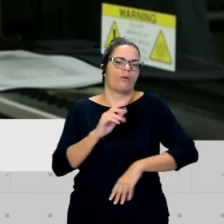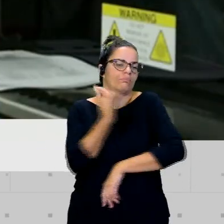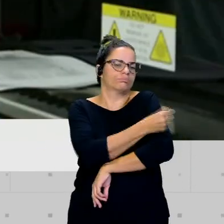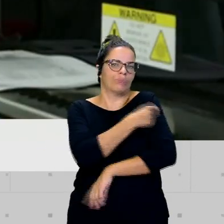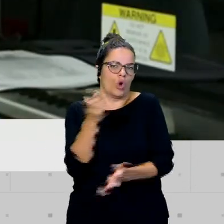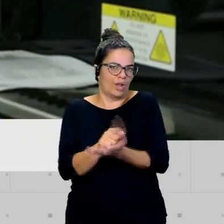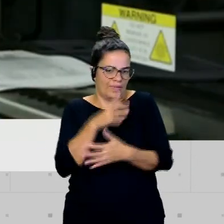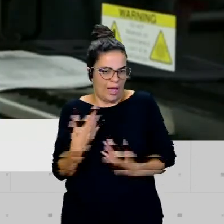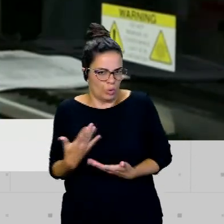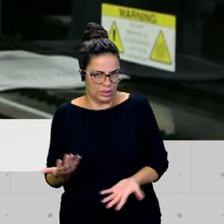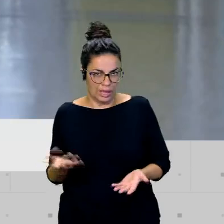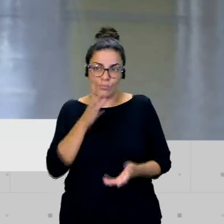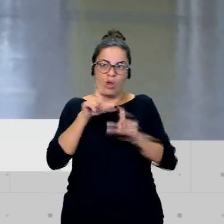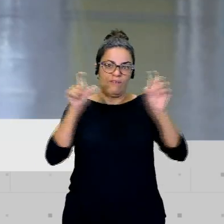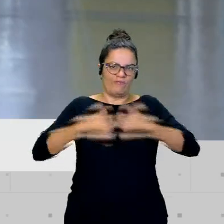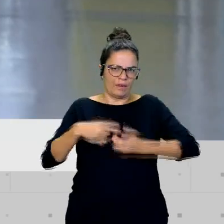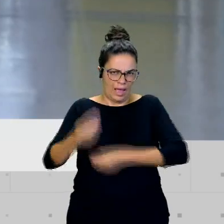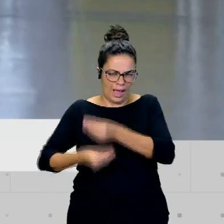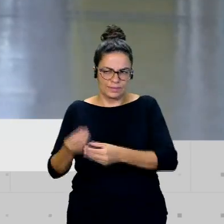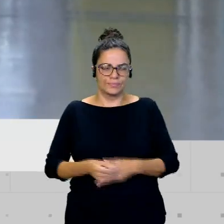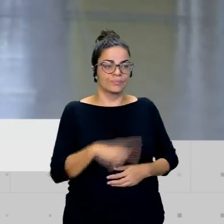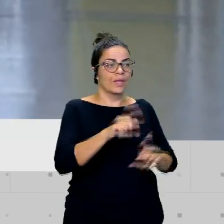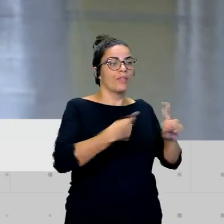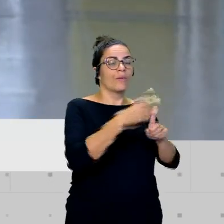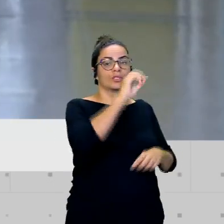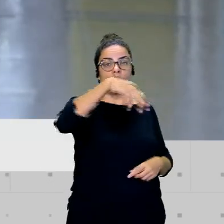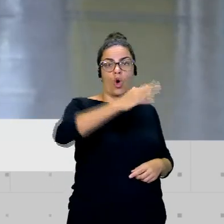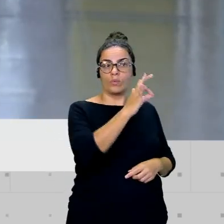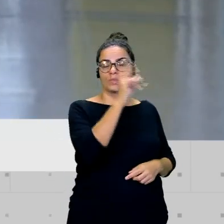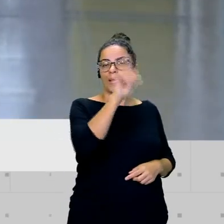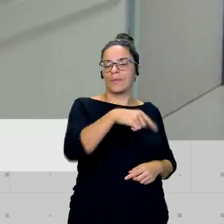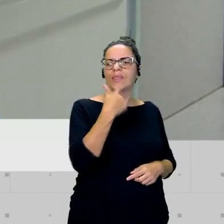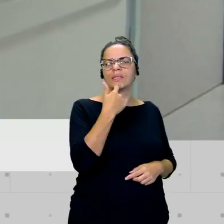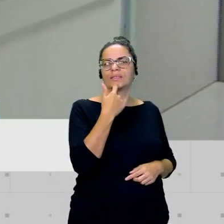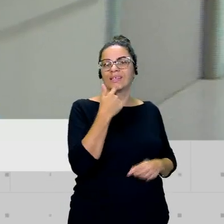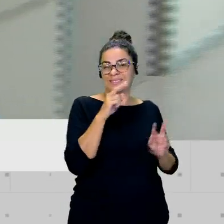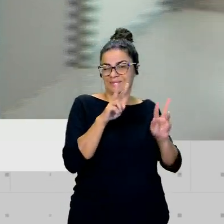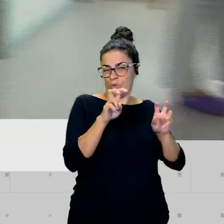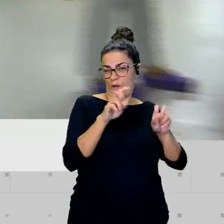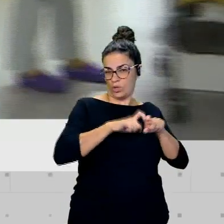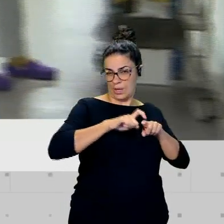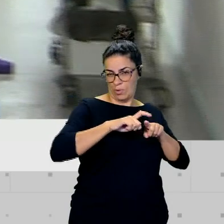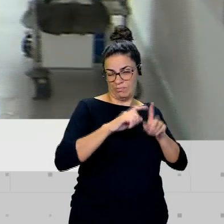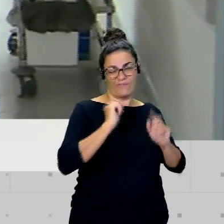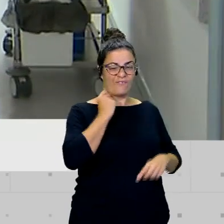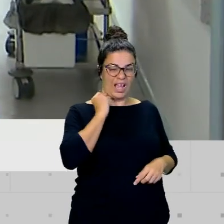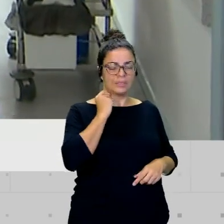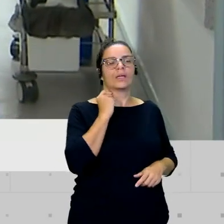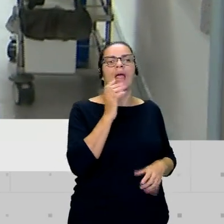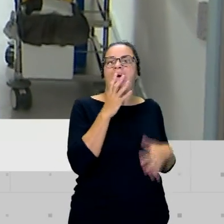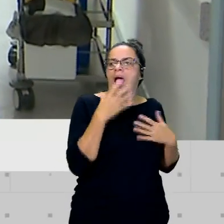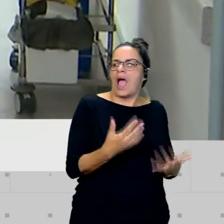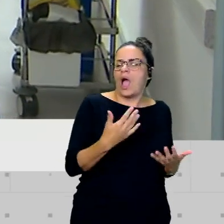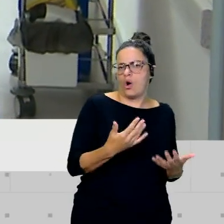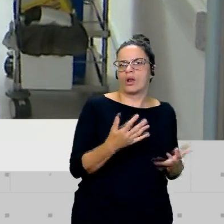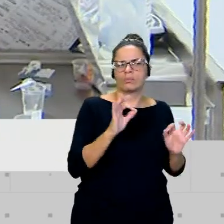¿no? Además, pues desde la Organización Mundial de la Salud también se ha dicho que esta nueva variante, la de Frankenstein, se encuentra en este momento